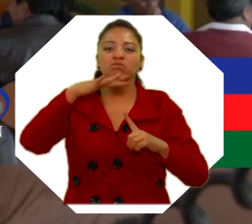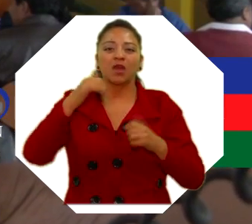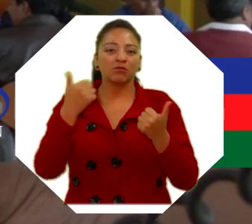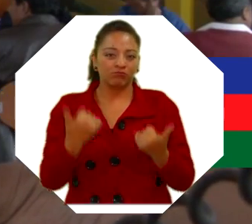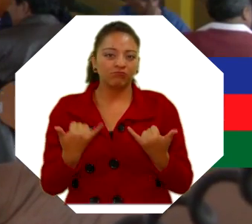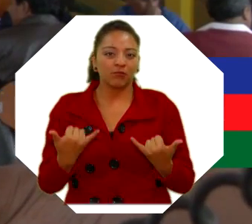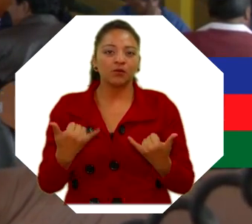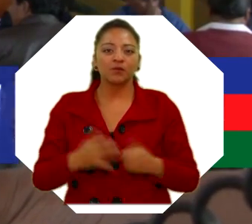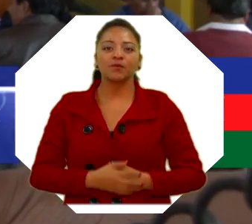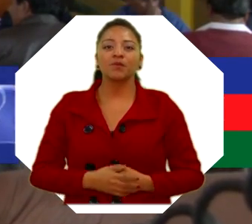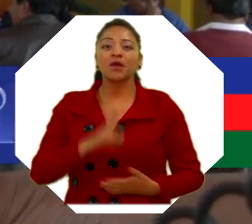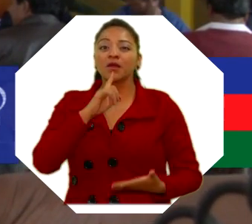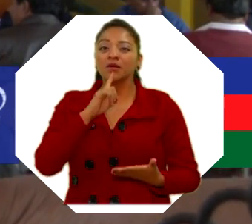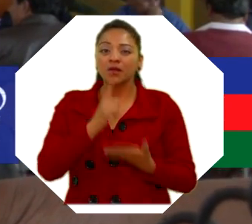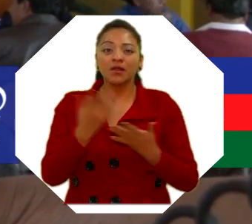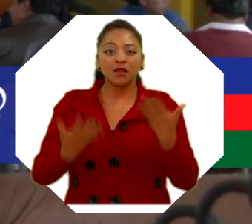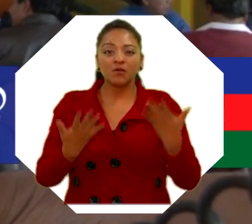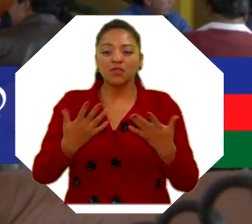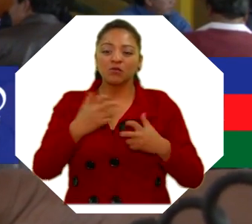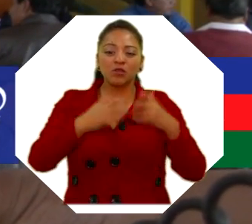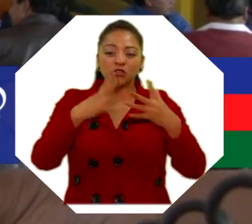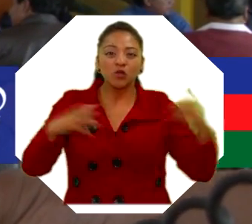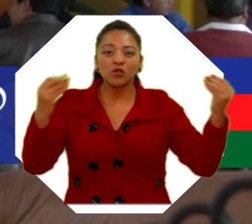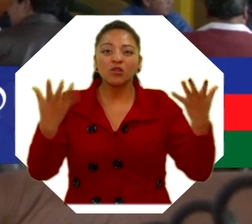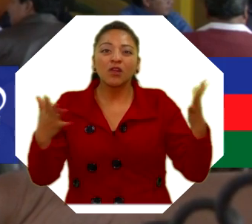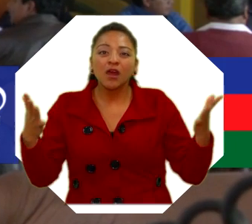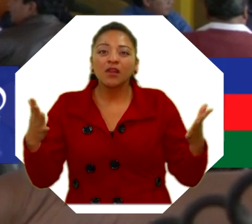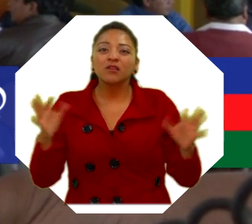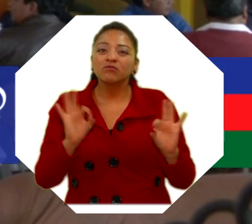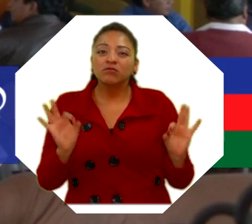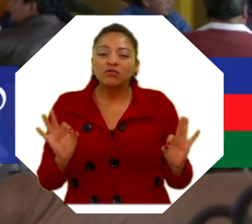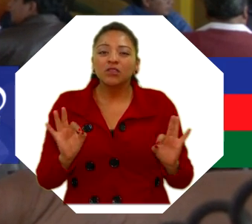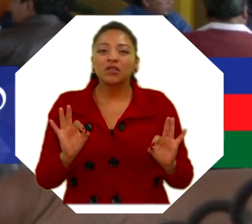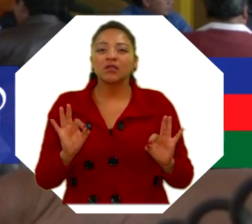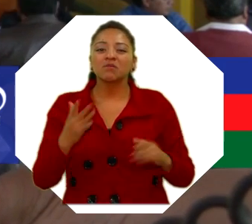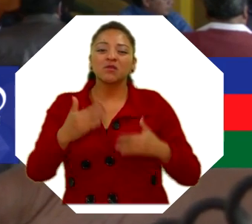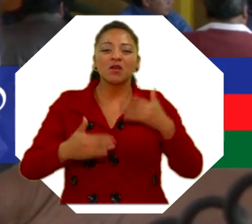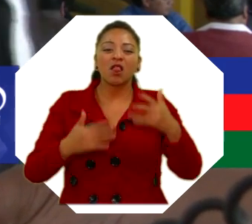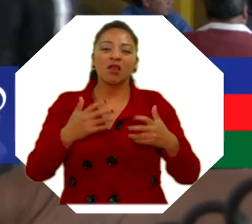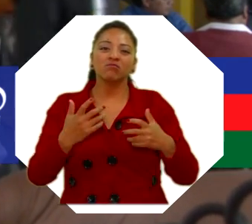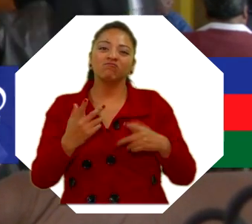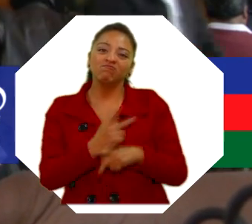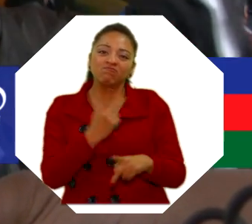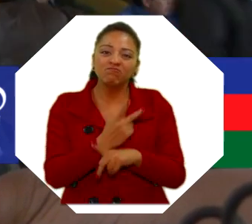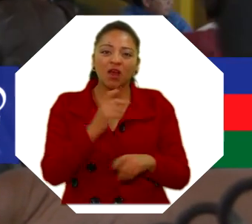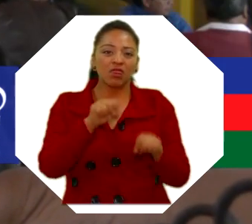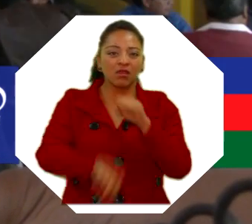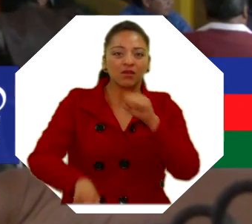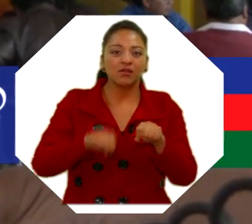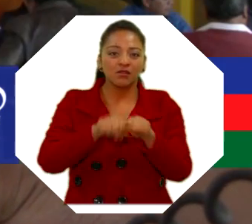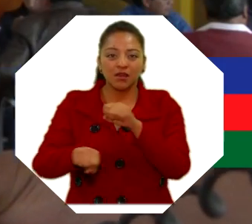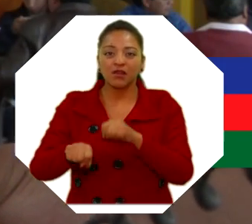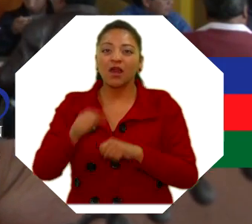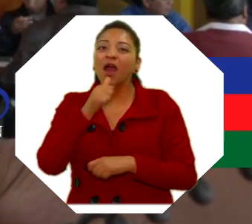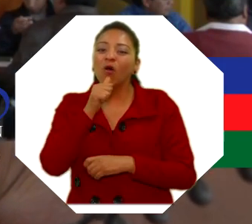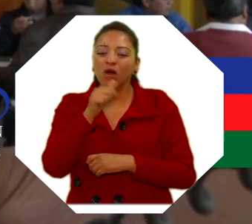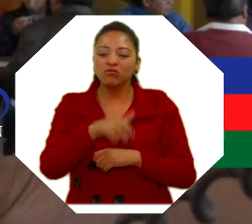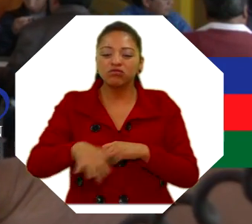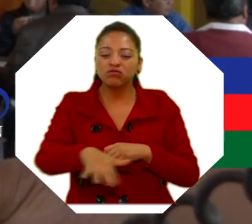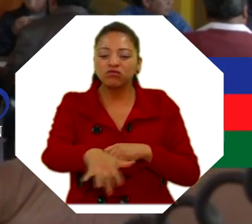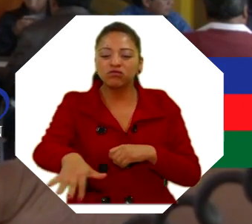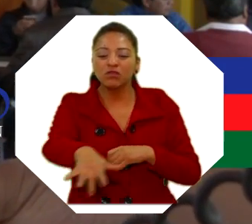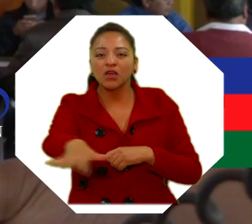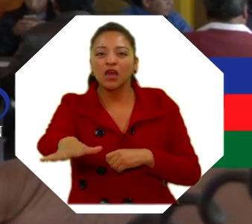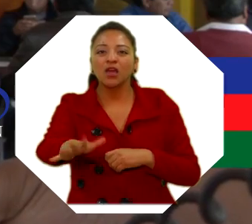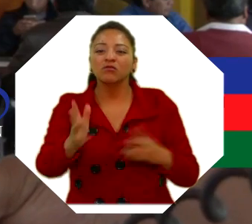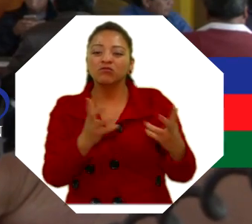la actualidad. Posiblemente, si es que esto no vamos solucionando, seremos afectados con las vertientes que se encuentran mucho más abajo, las vertientes de agua